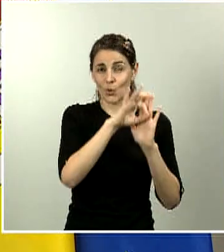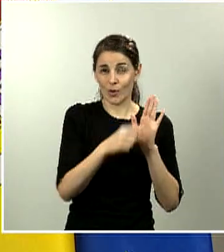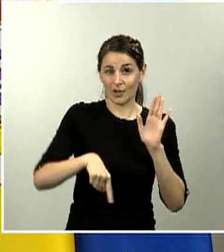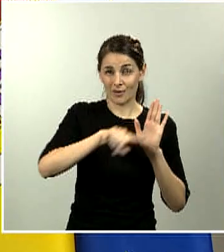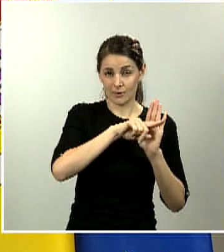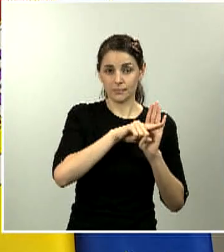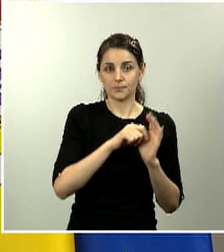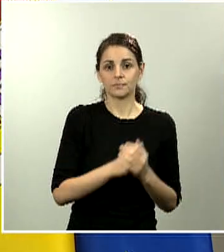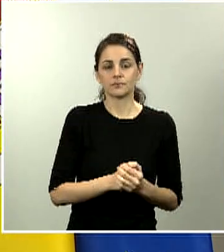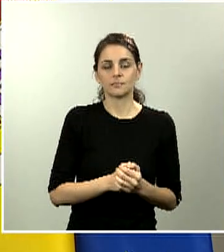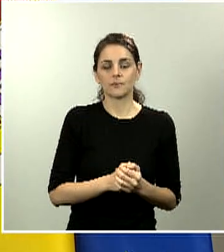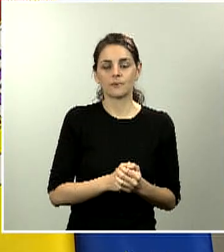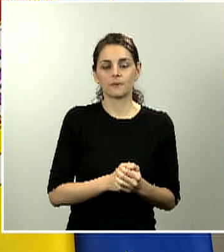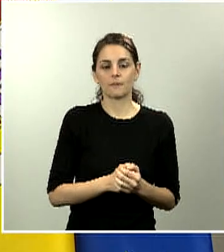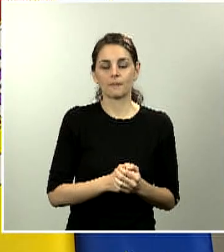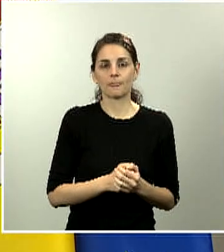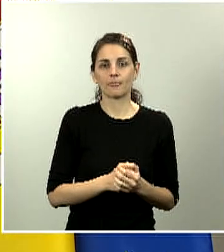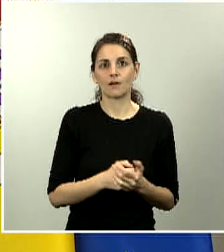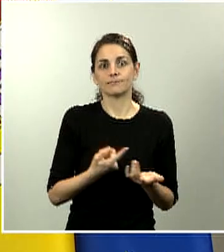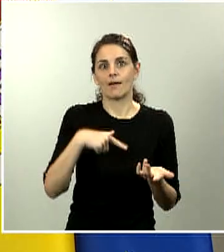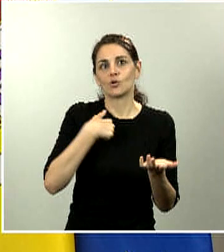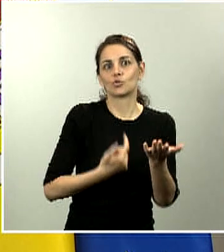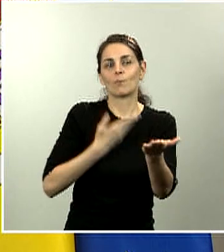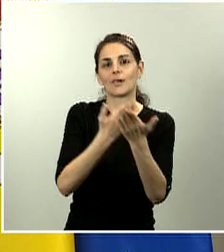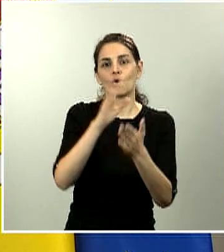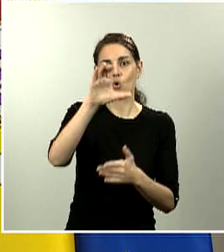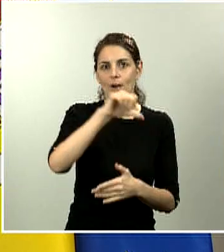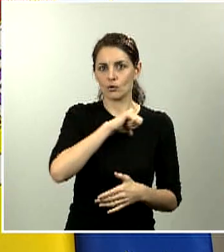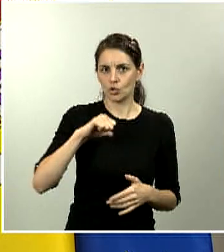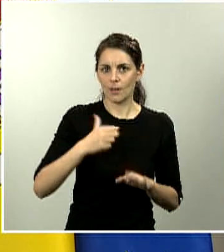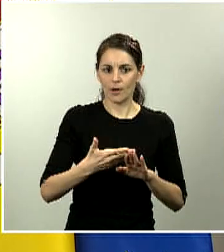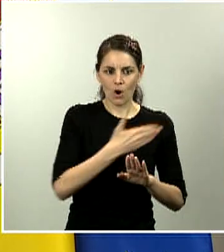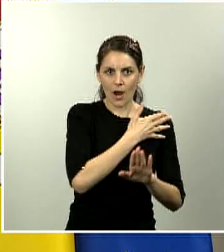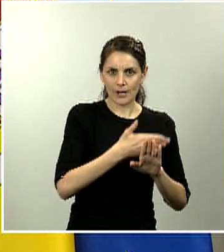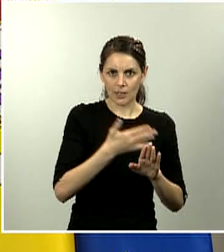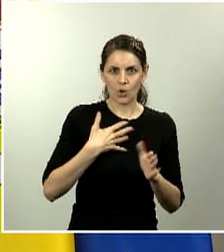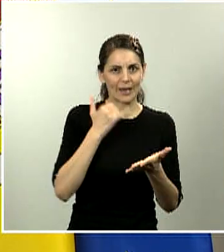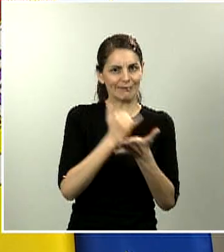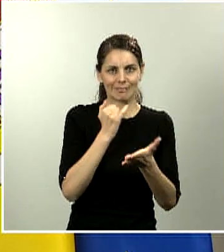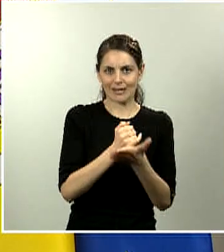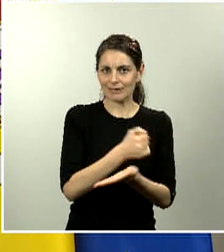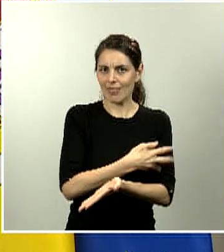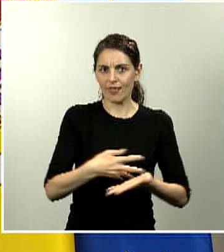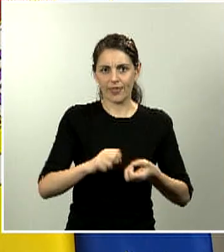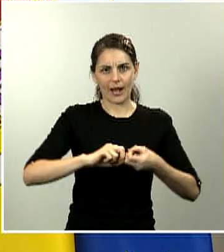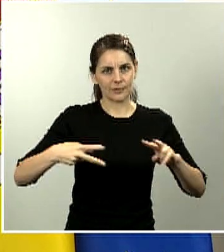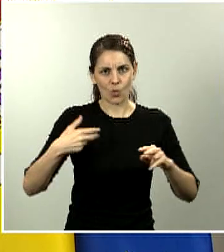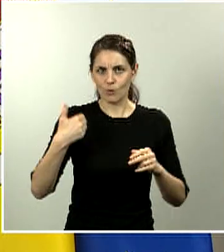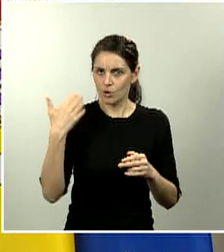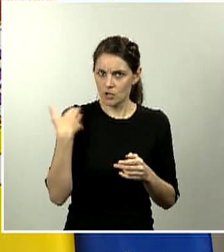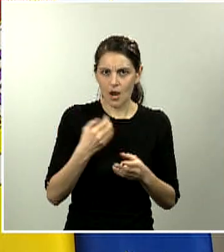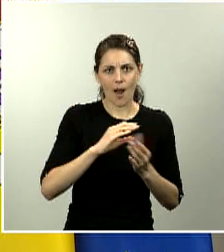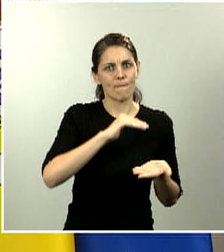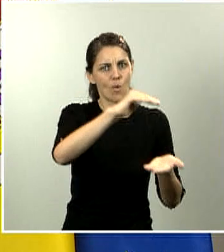autónomas una cantidad importante de test de anticuerpos con unas indicaciones también de cómo deben de ser usados. Por tanto,